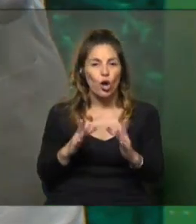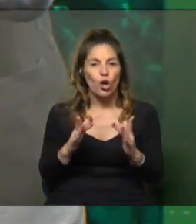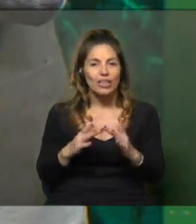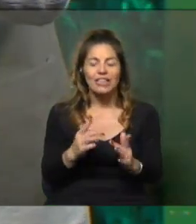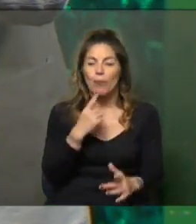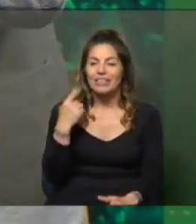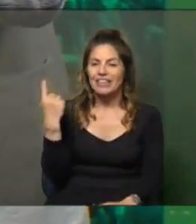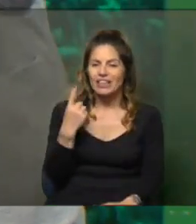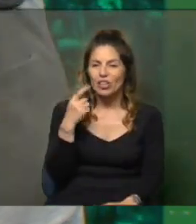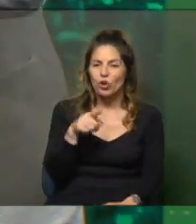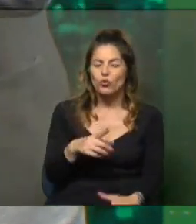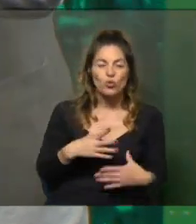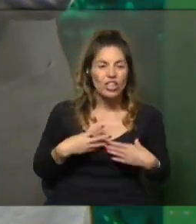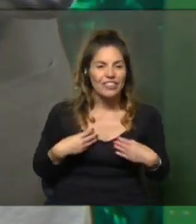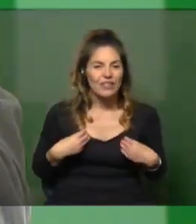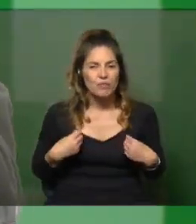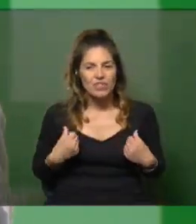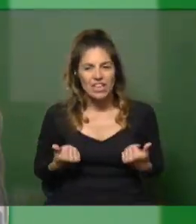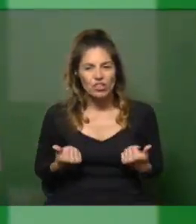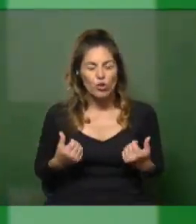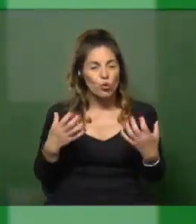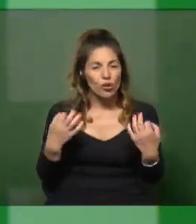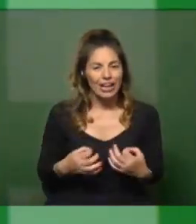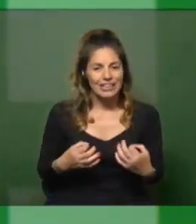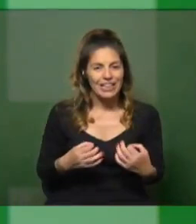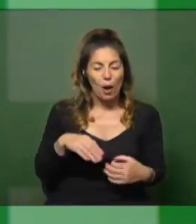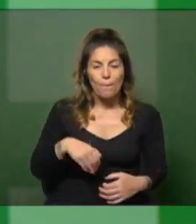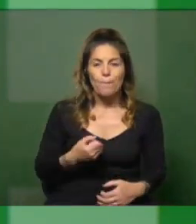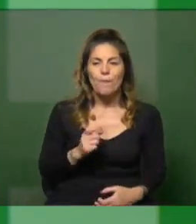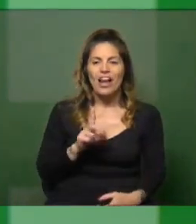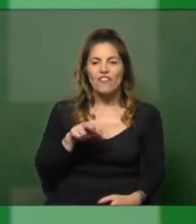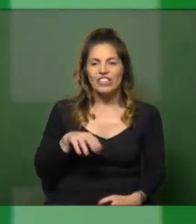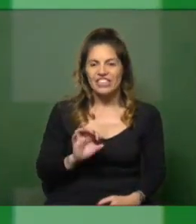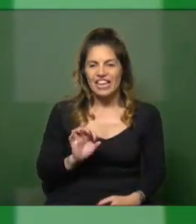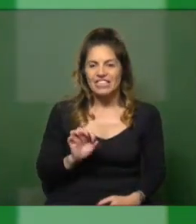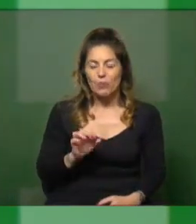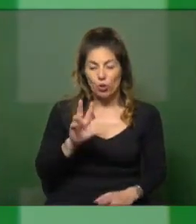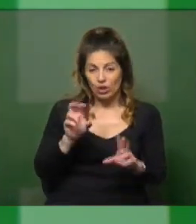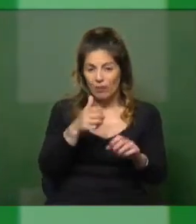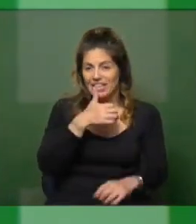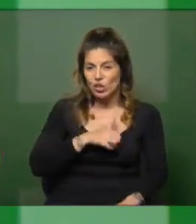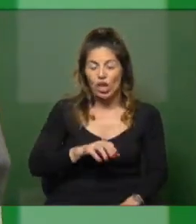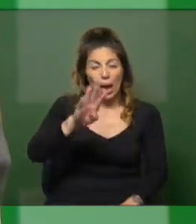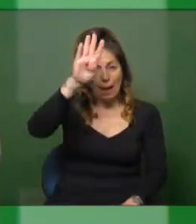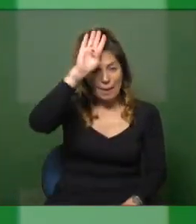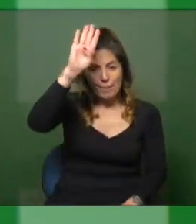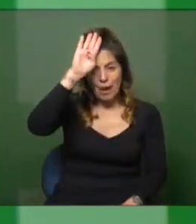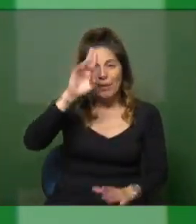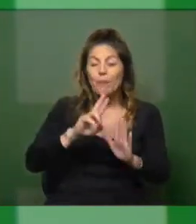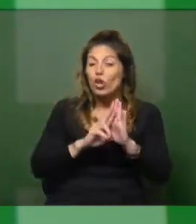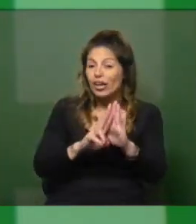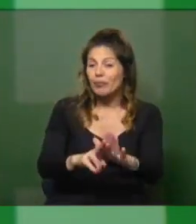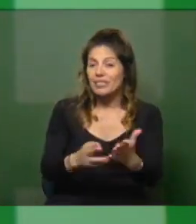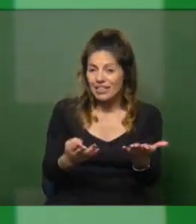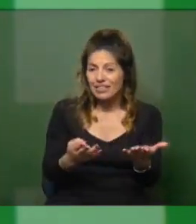internacional con sus sentimientos con su realidad que son las malvinas por la cuestión histórica y el papa por todo lo que representa Y